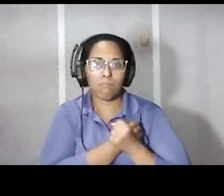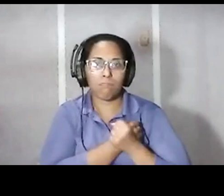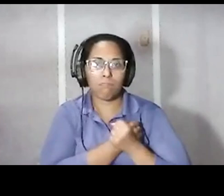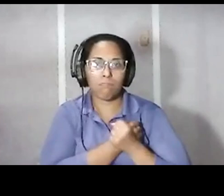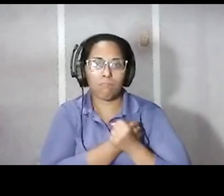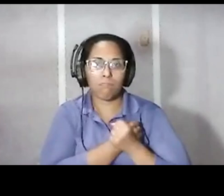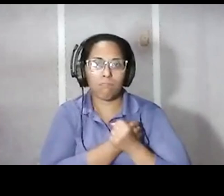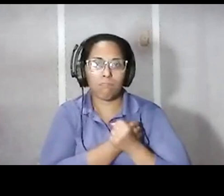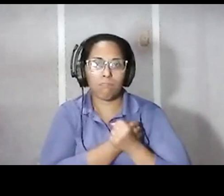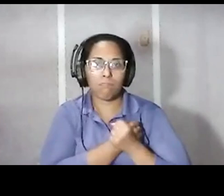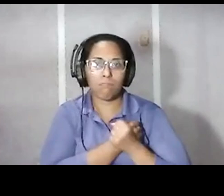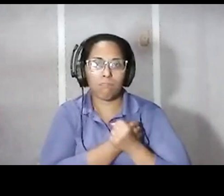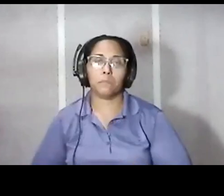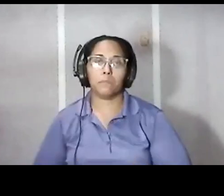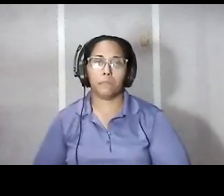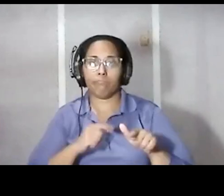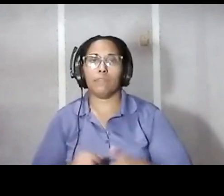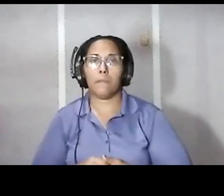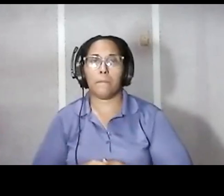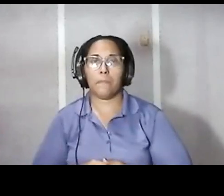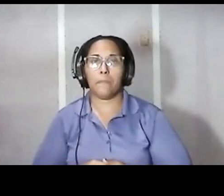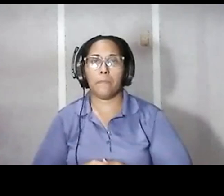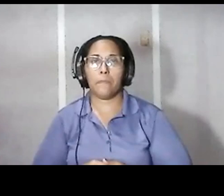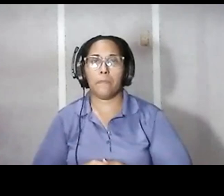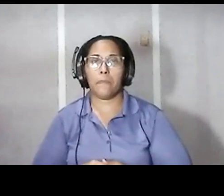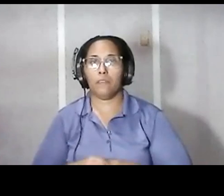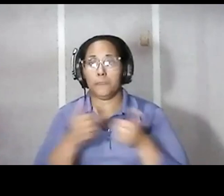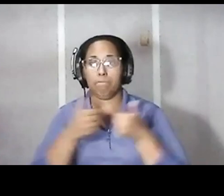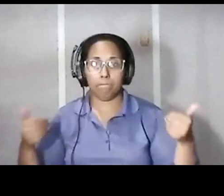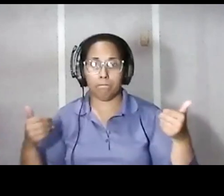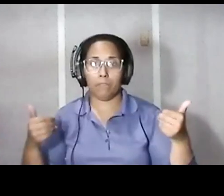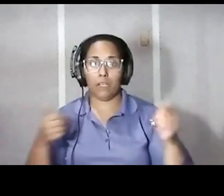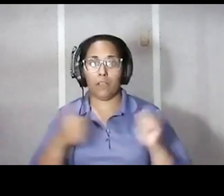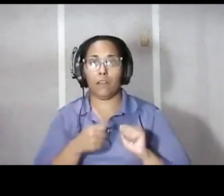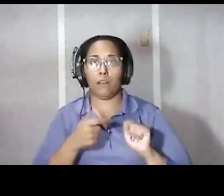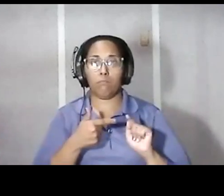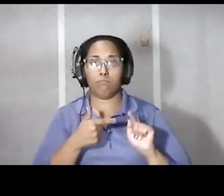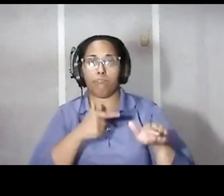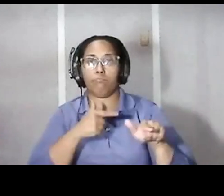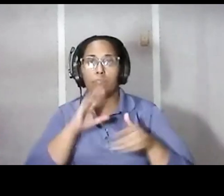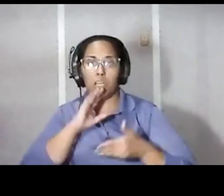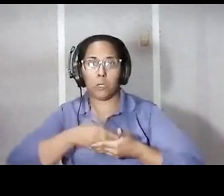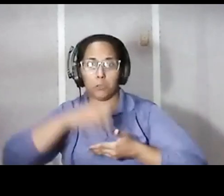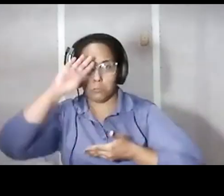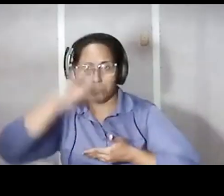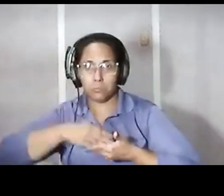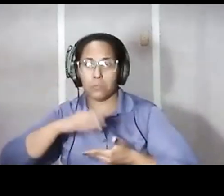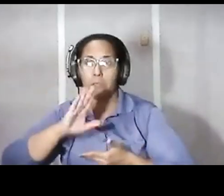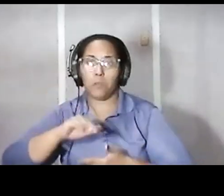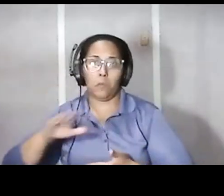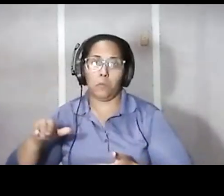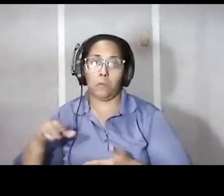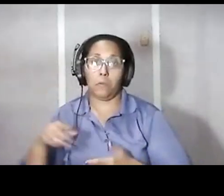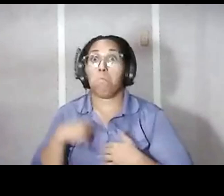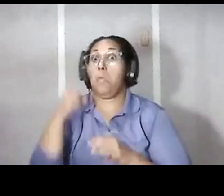¿cómo se llama? De homicidio seguido por suicidio, pero casos así aparte de suicidio de niños y eso, yo